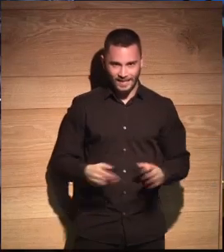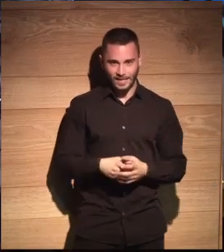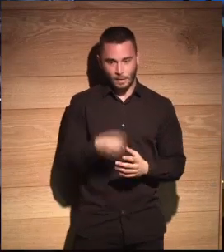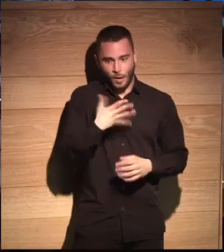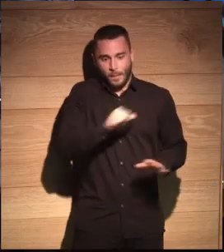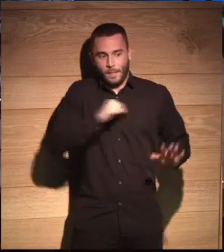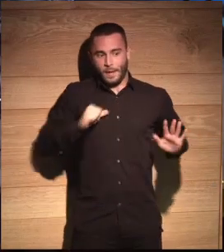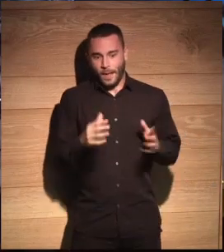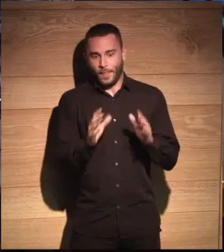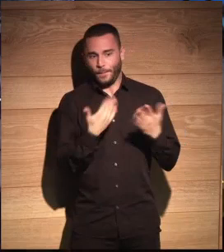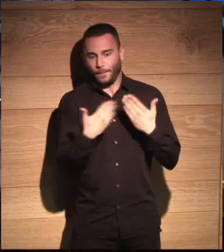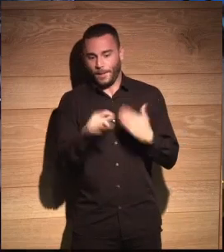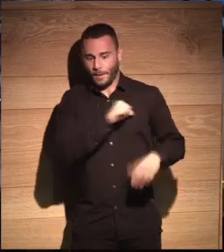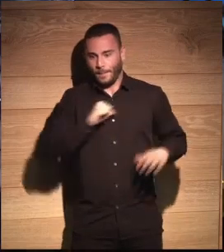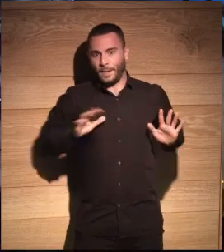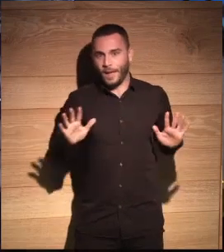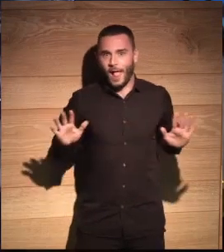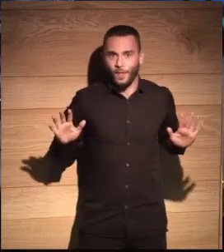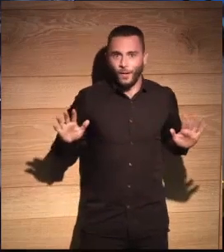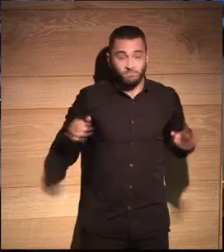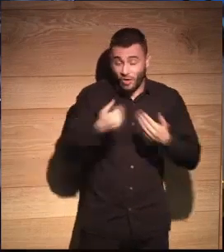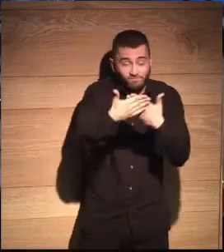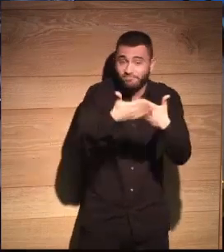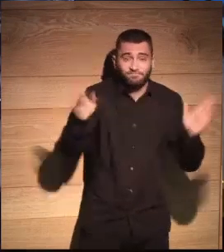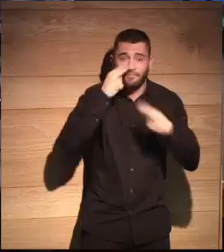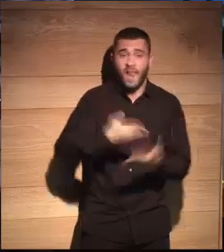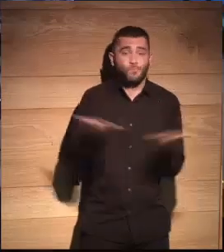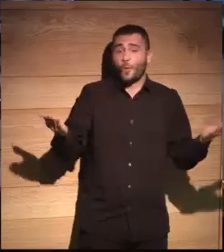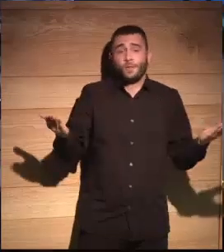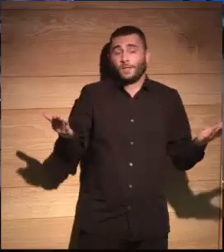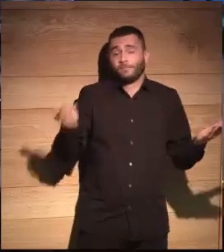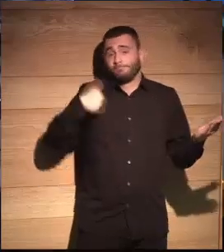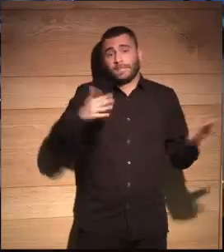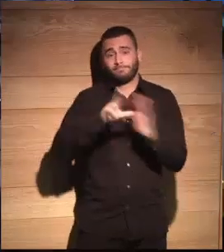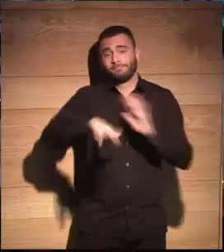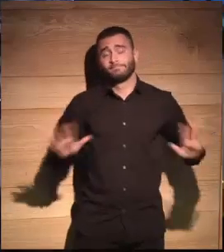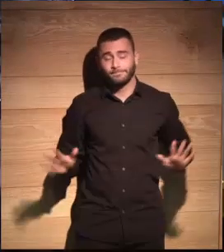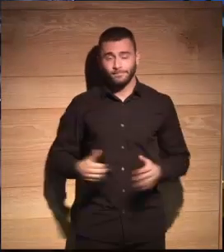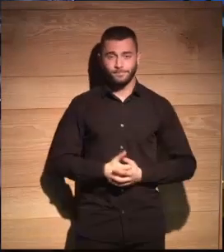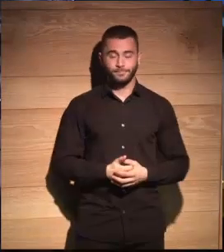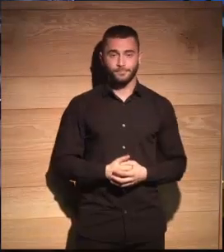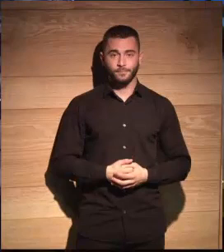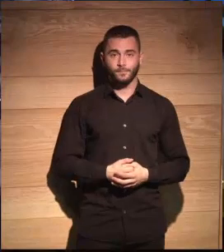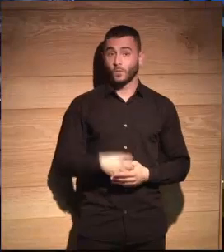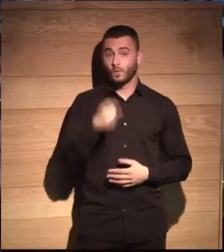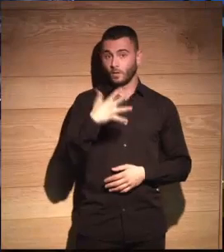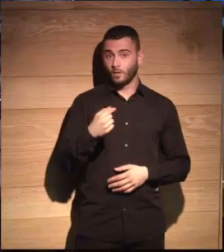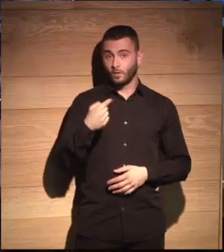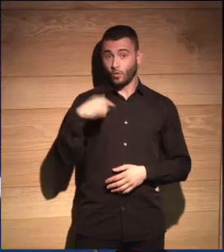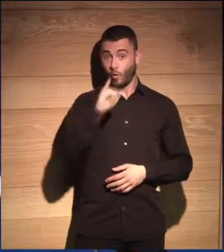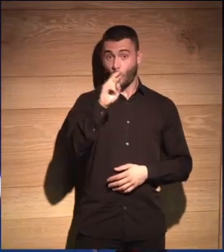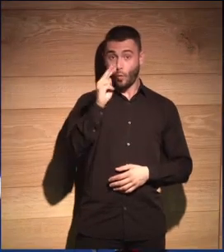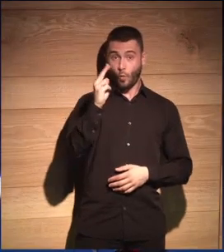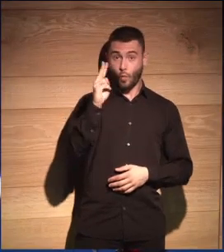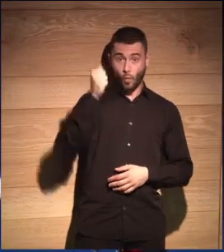comité. Pues, pero es que bueno, ha quedado abierto al público, así que ahora no queda otro remedio. Es bonito, venga. Es que le venía comentando a Juan